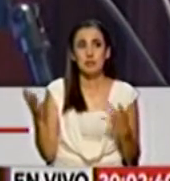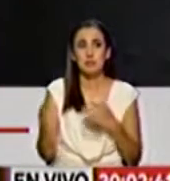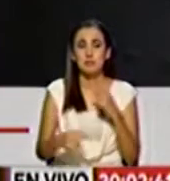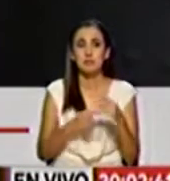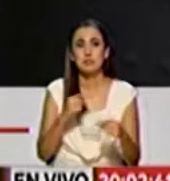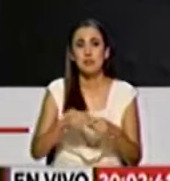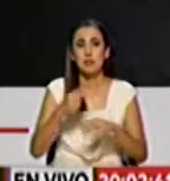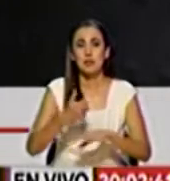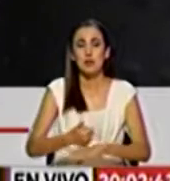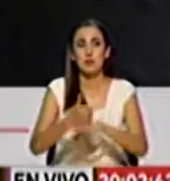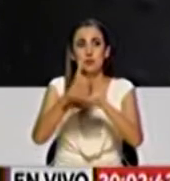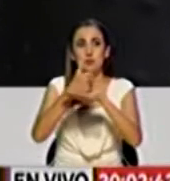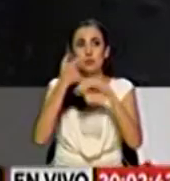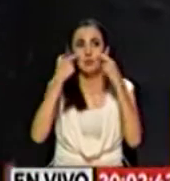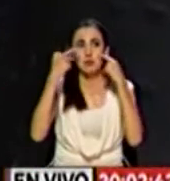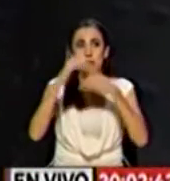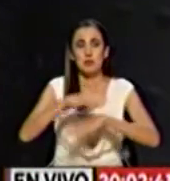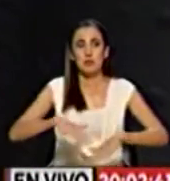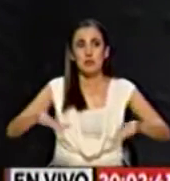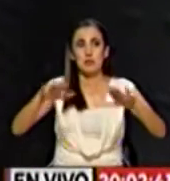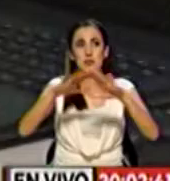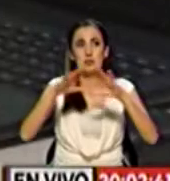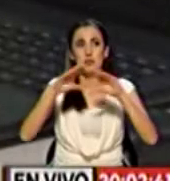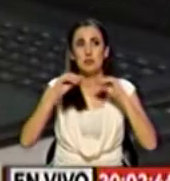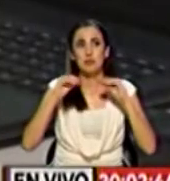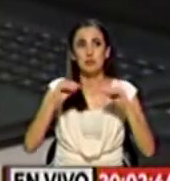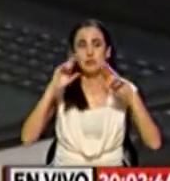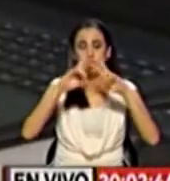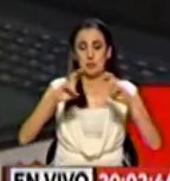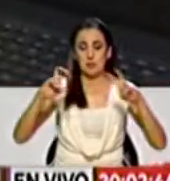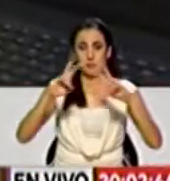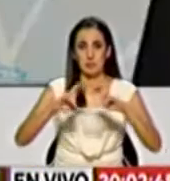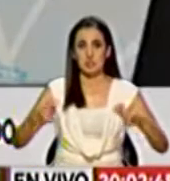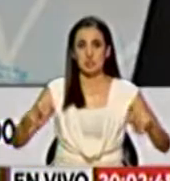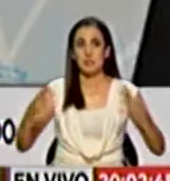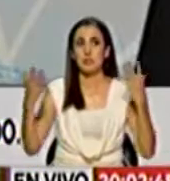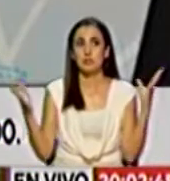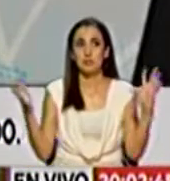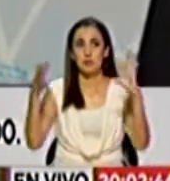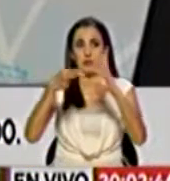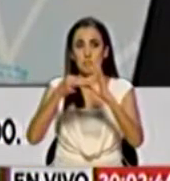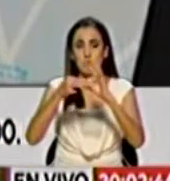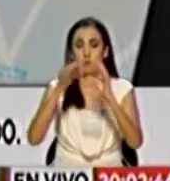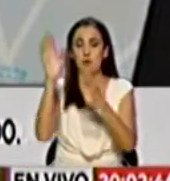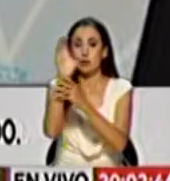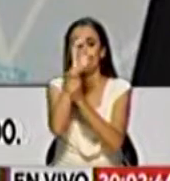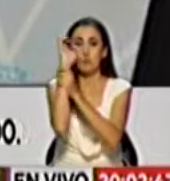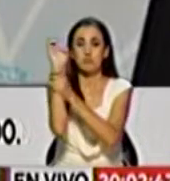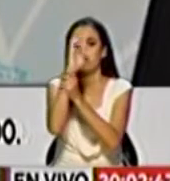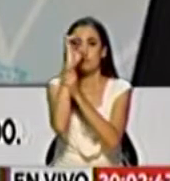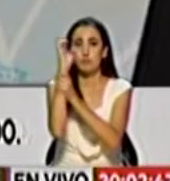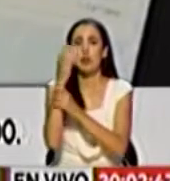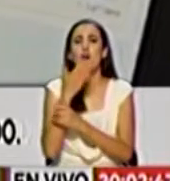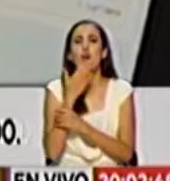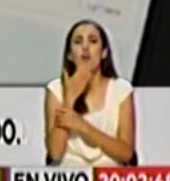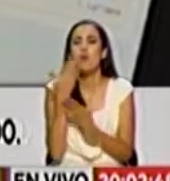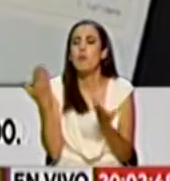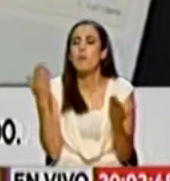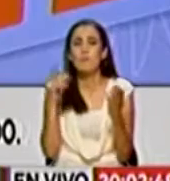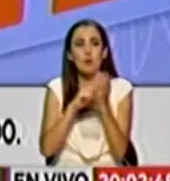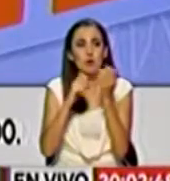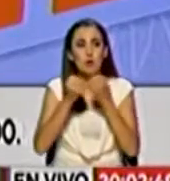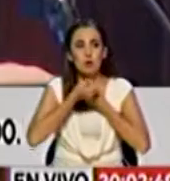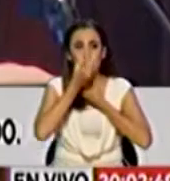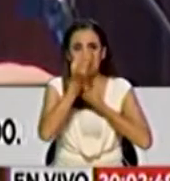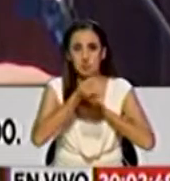autoridad. Además, advirtió que donde se investiga ahora es la cadena de transmisión de las alertas y la manera en cómo se elaboraban los